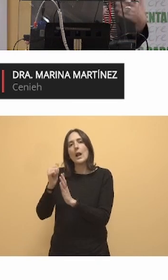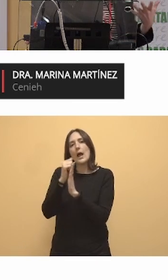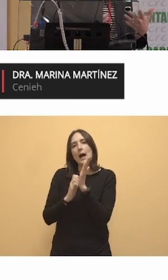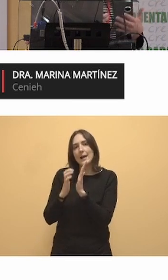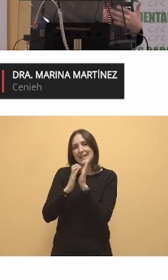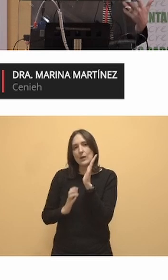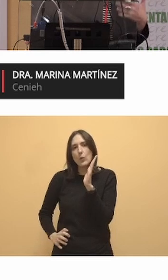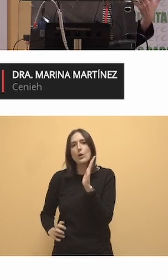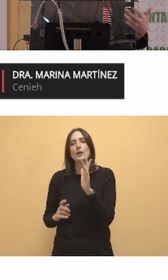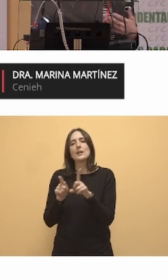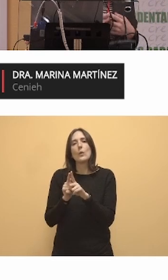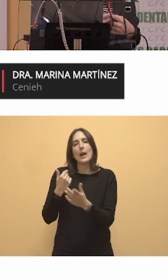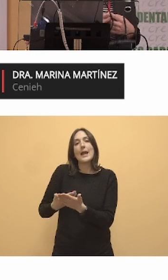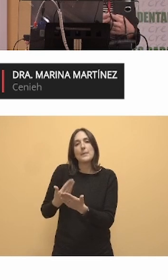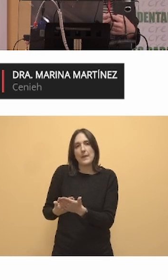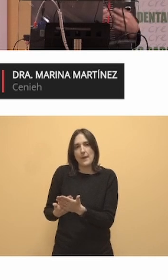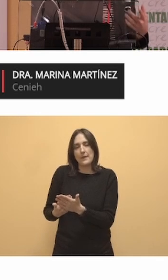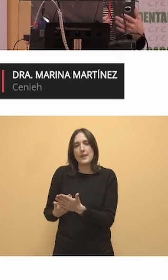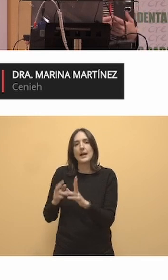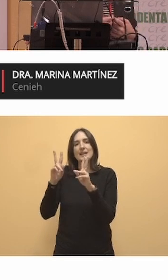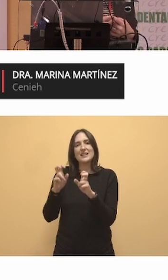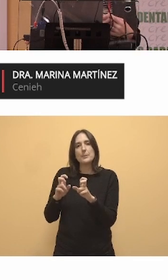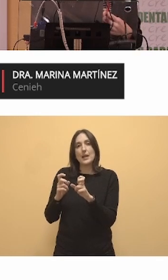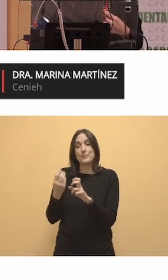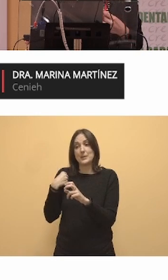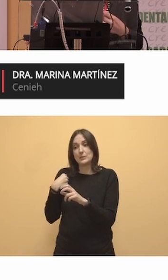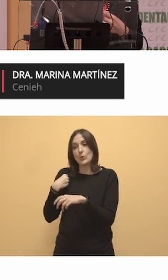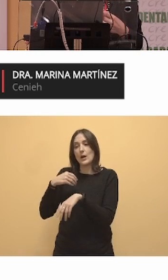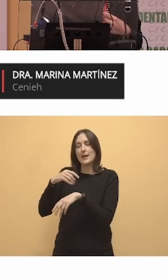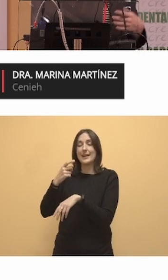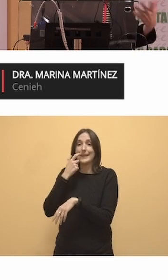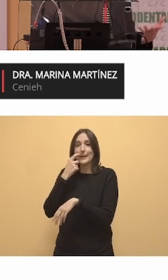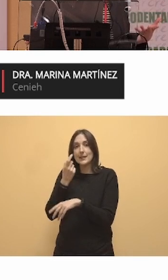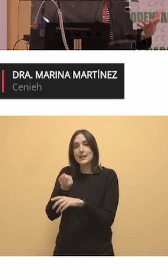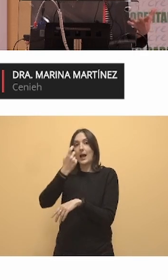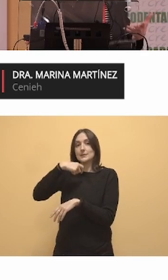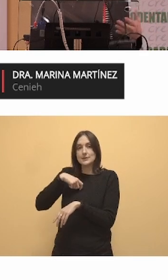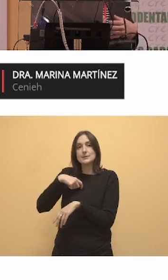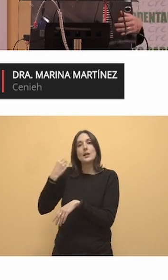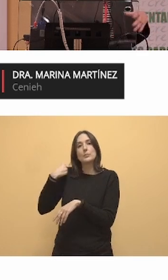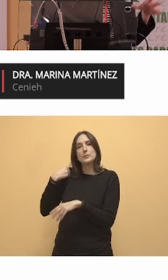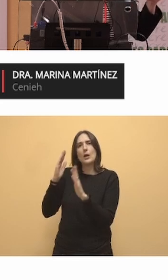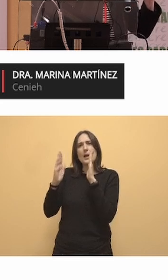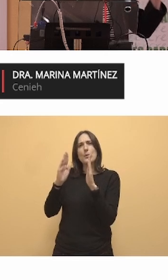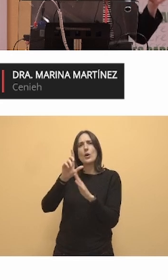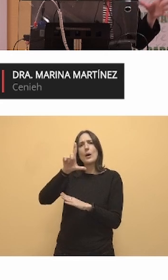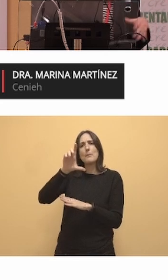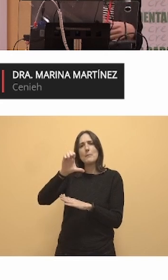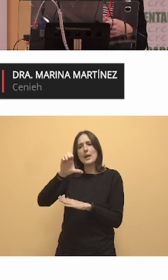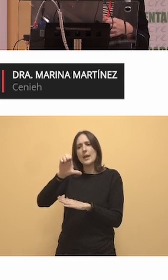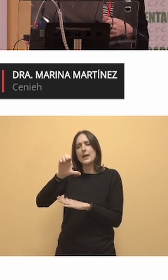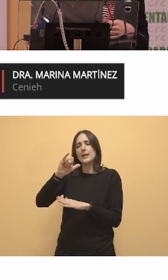la evidencia de la agenesia dental en las poblaciones del Pleistoceno superior en la zona de